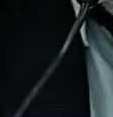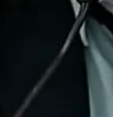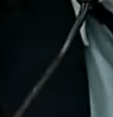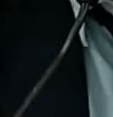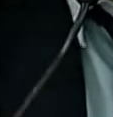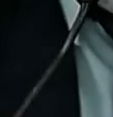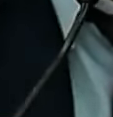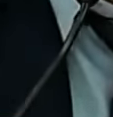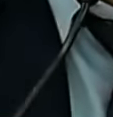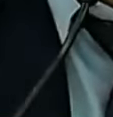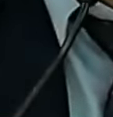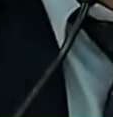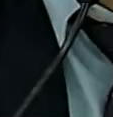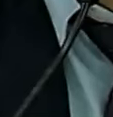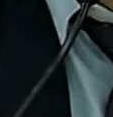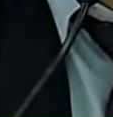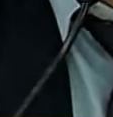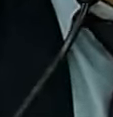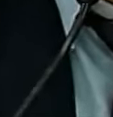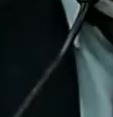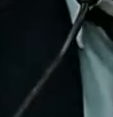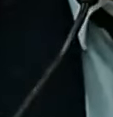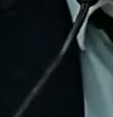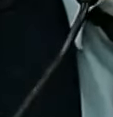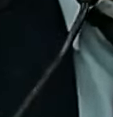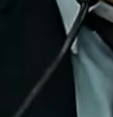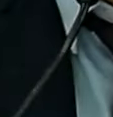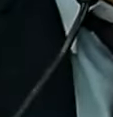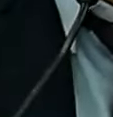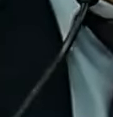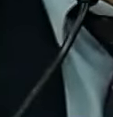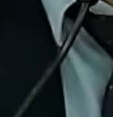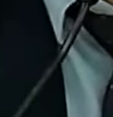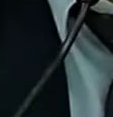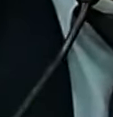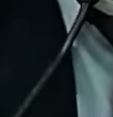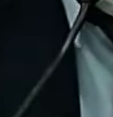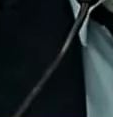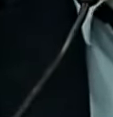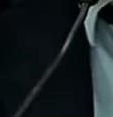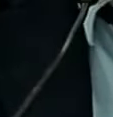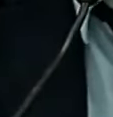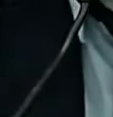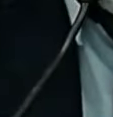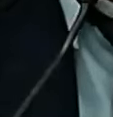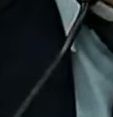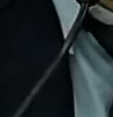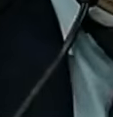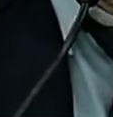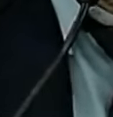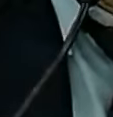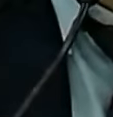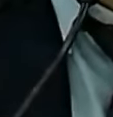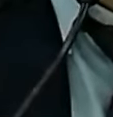Reconocer en estos días el inmenso, intenso trabajo que llevó